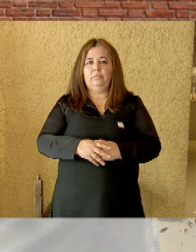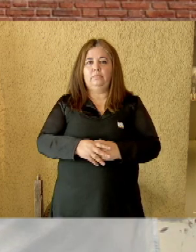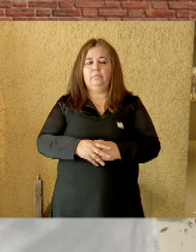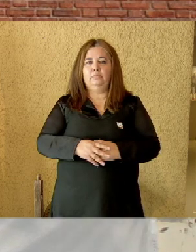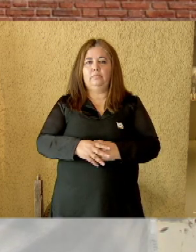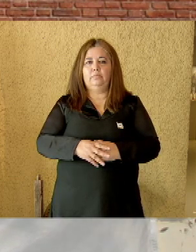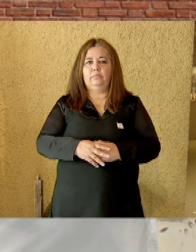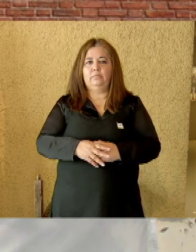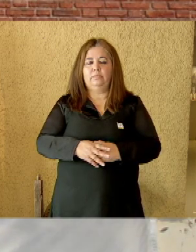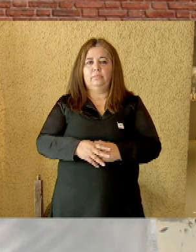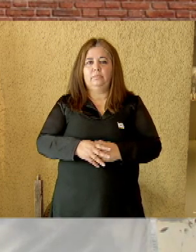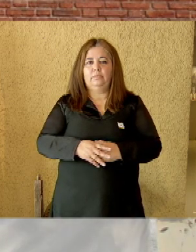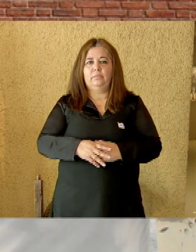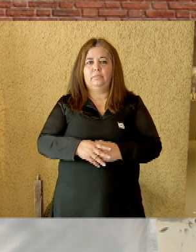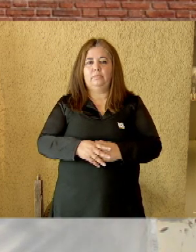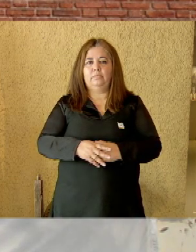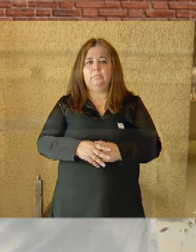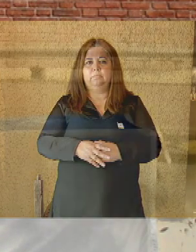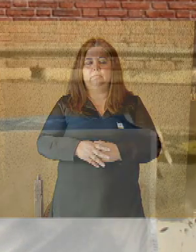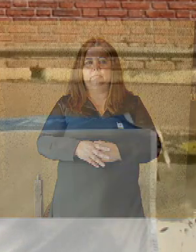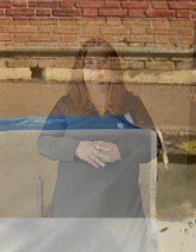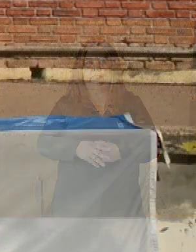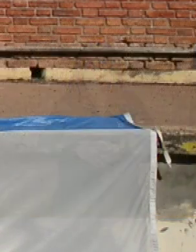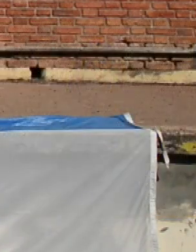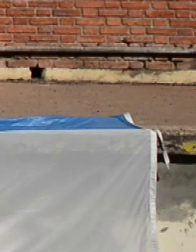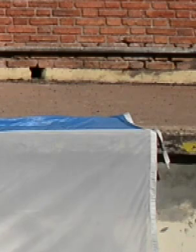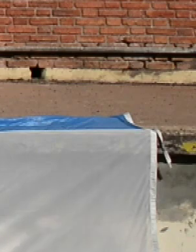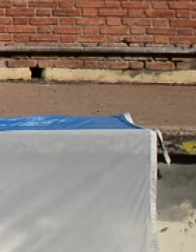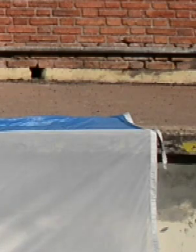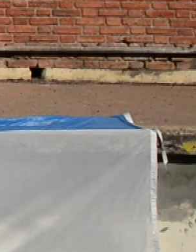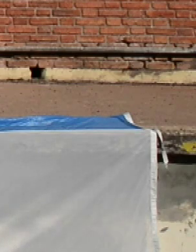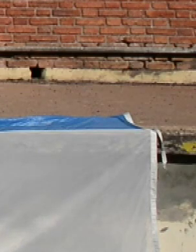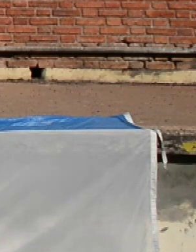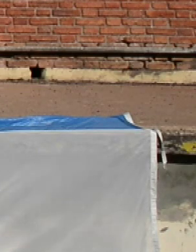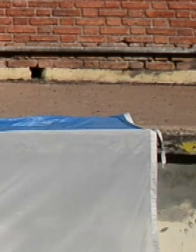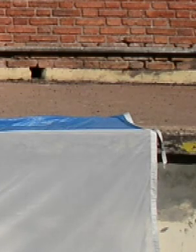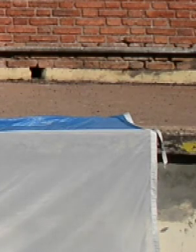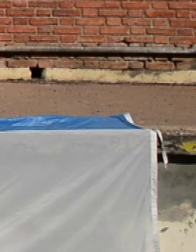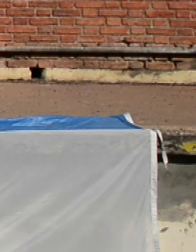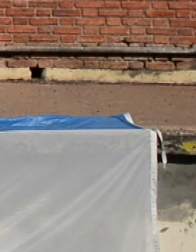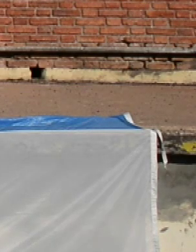de guitarra, una luz que me alumbra mi